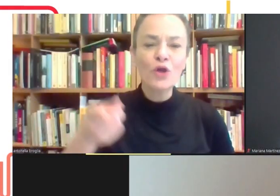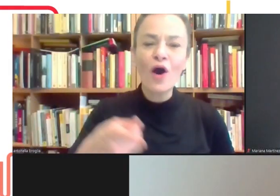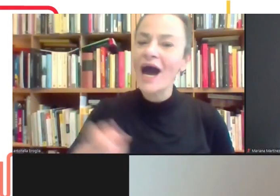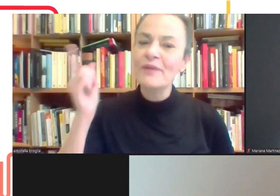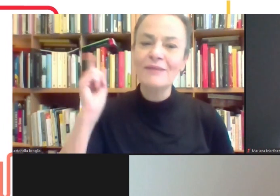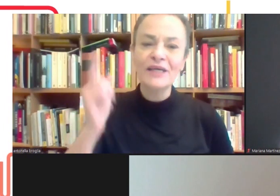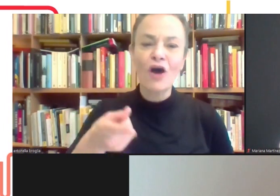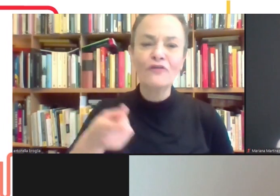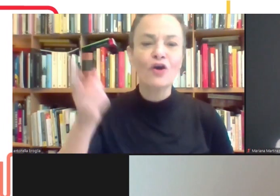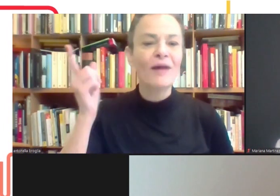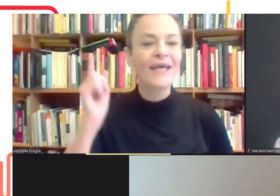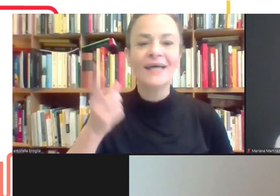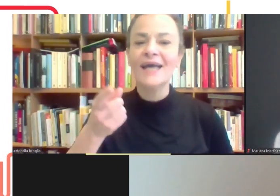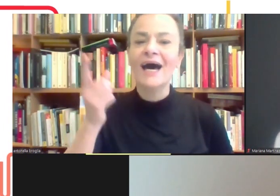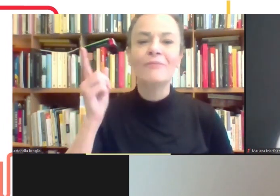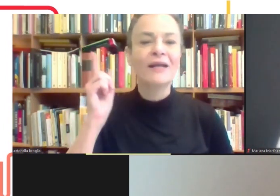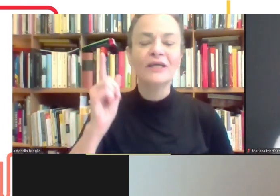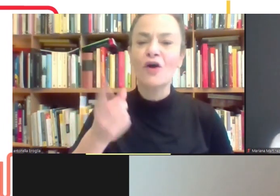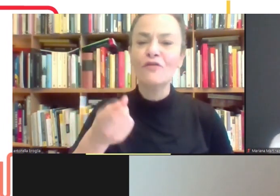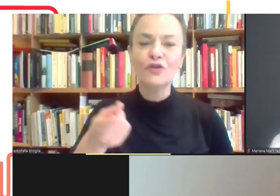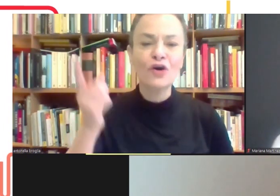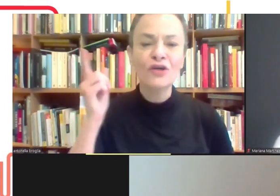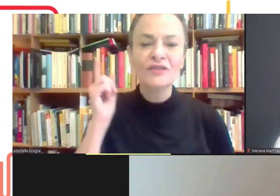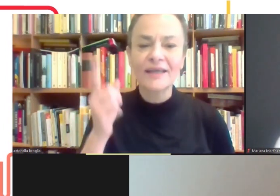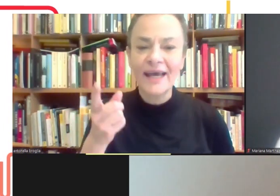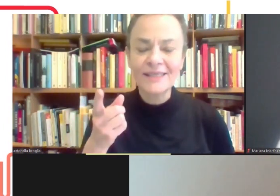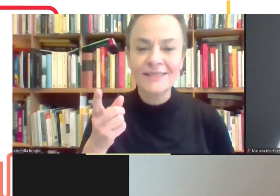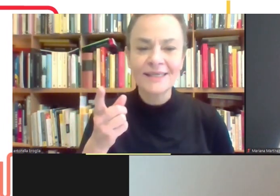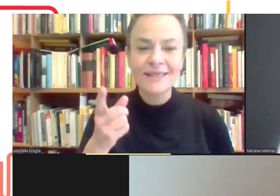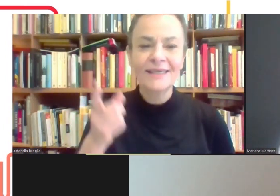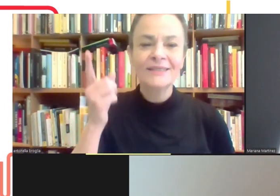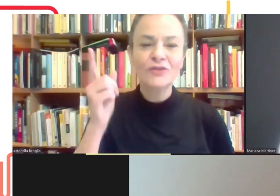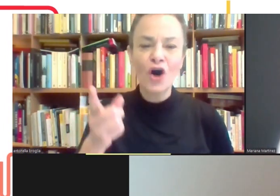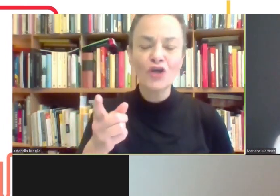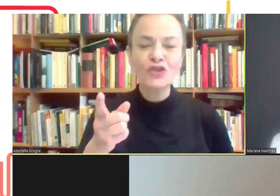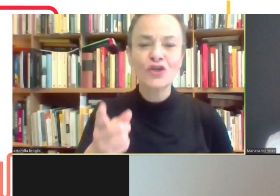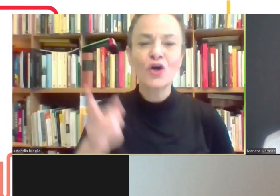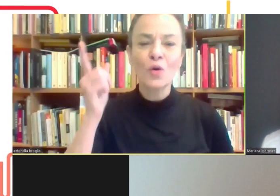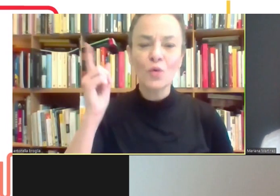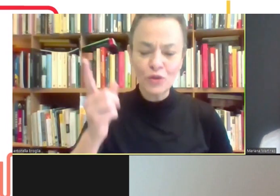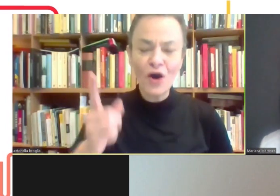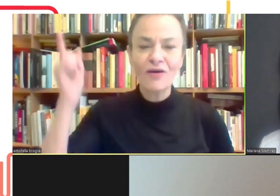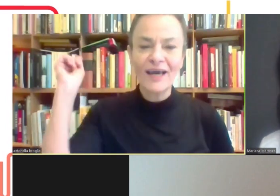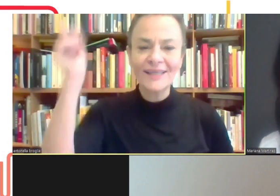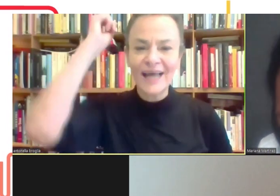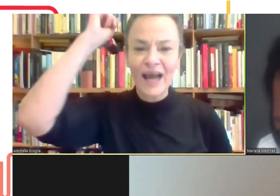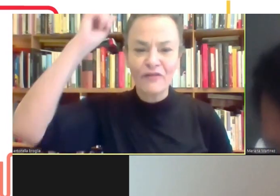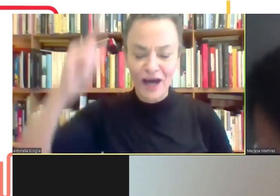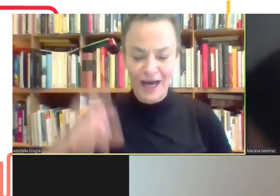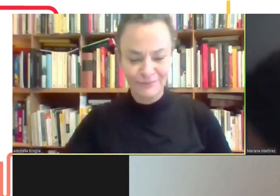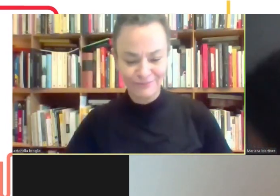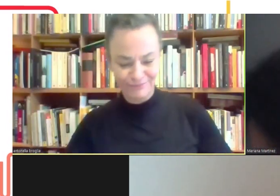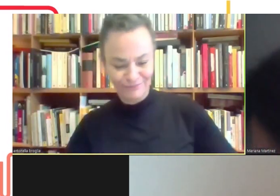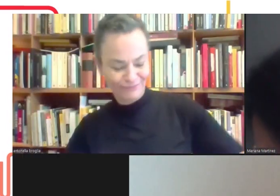uno, abre el micrófono. Tres, dos, uno, entra